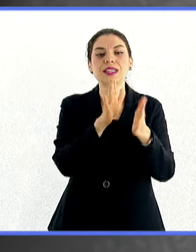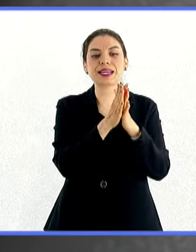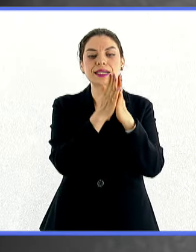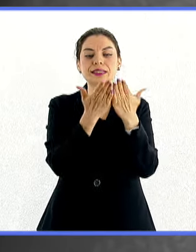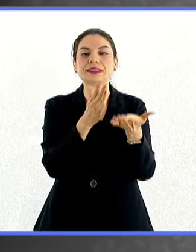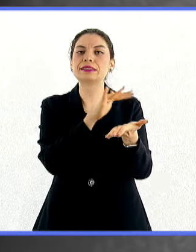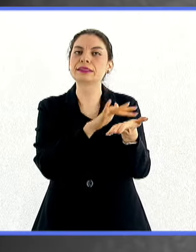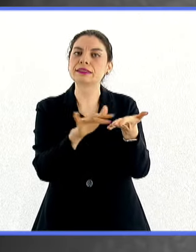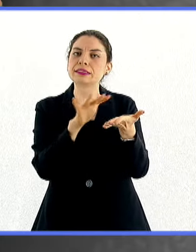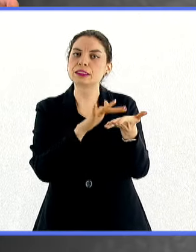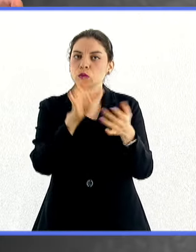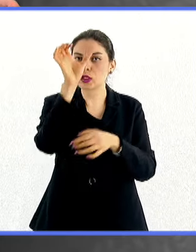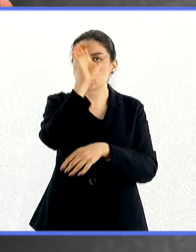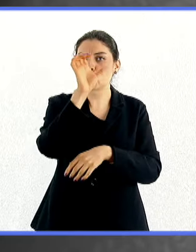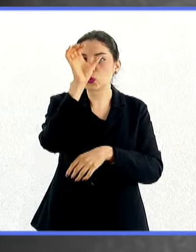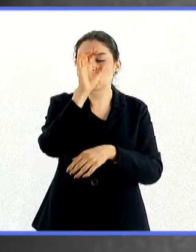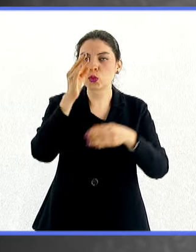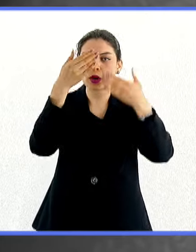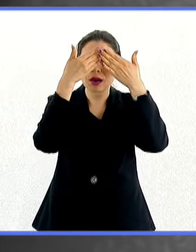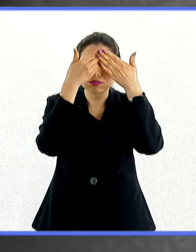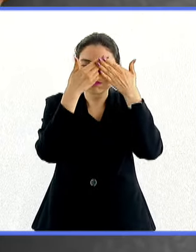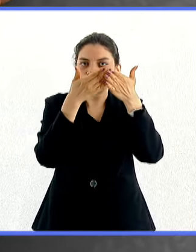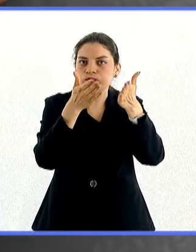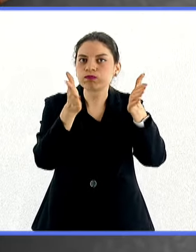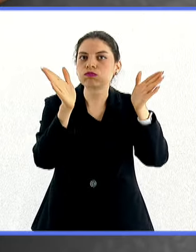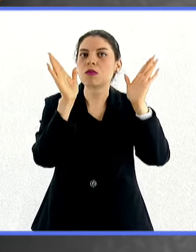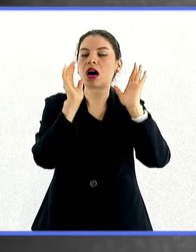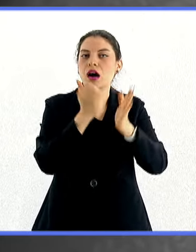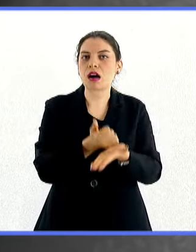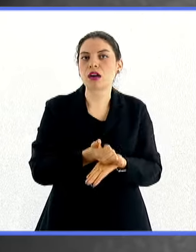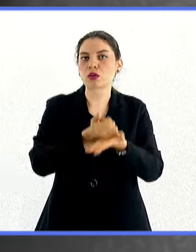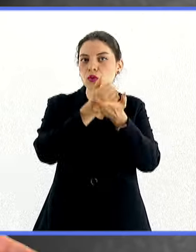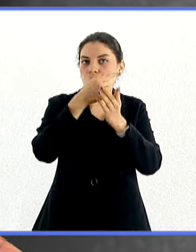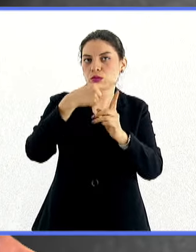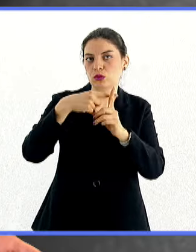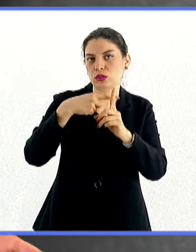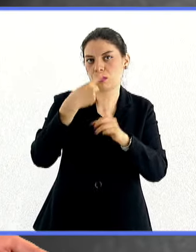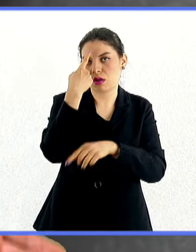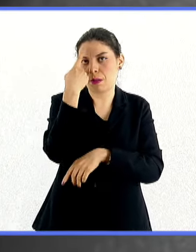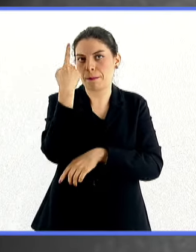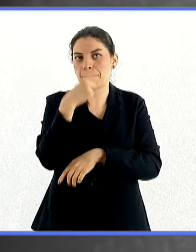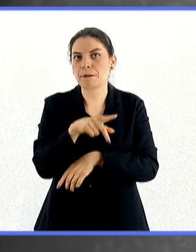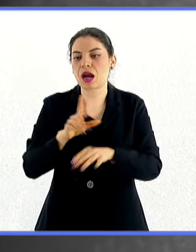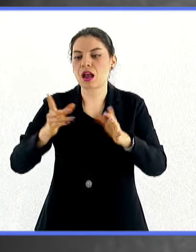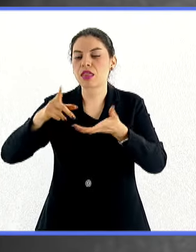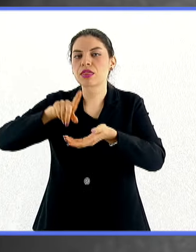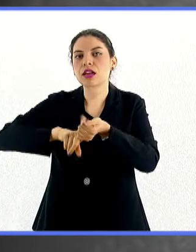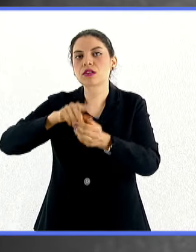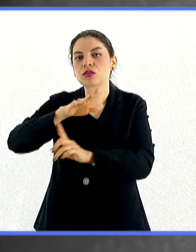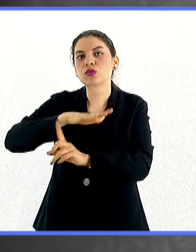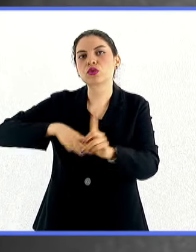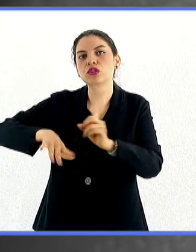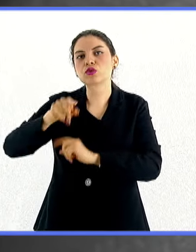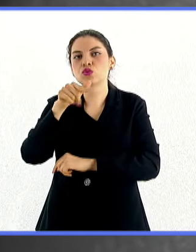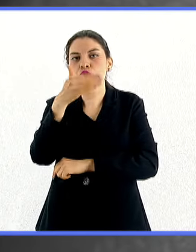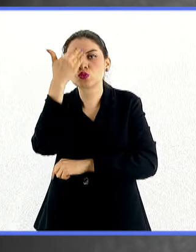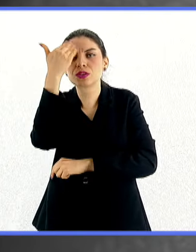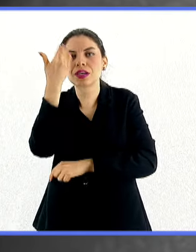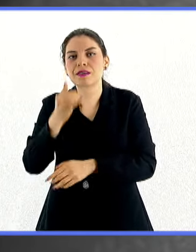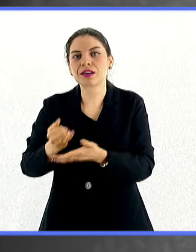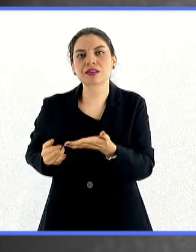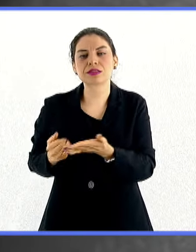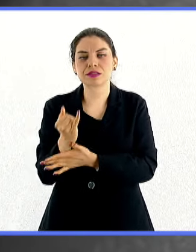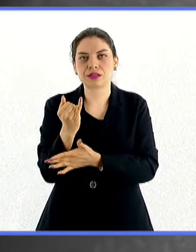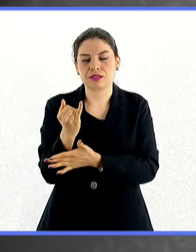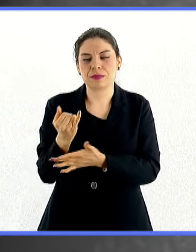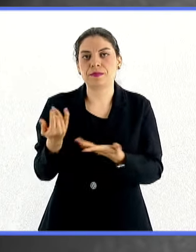en general te dan un mapa grande, un radar de referencia para orientarte en el mundo. Y el mundo de lo